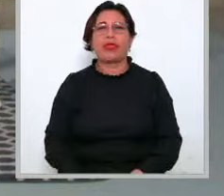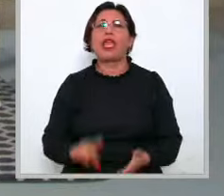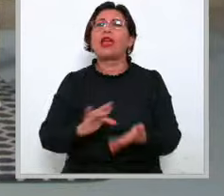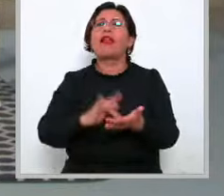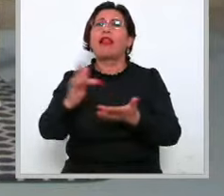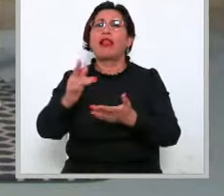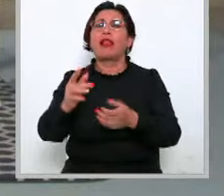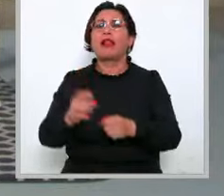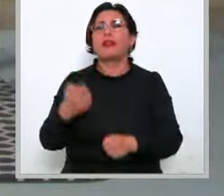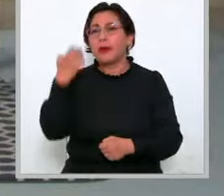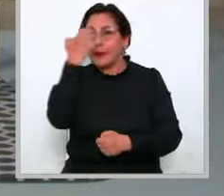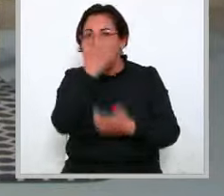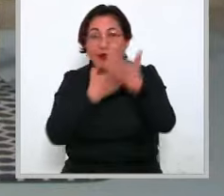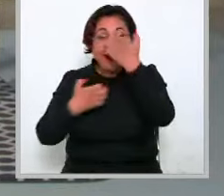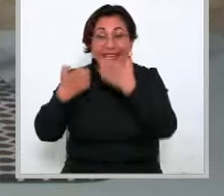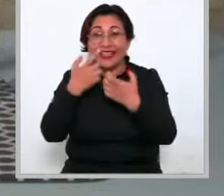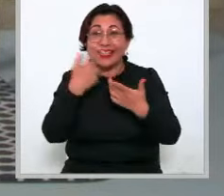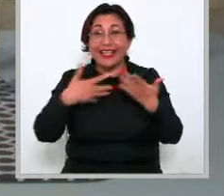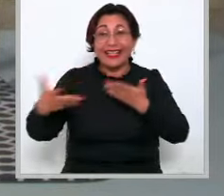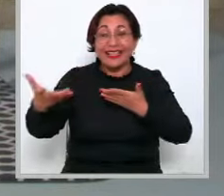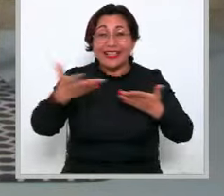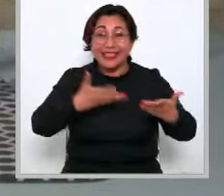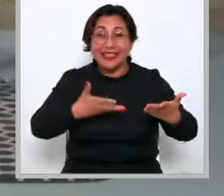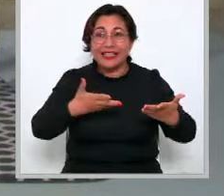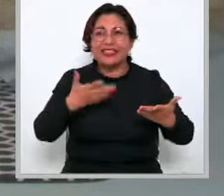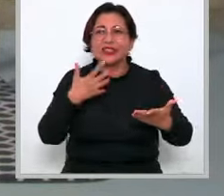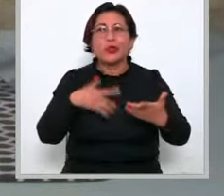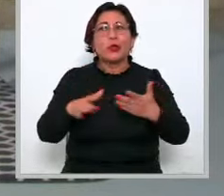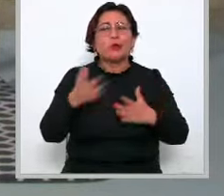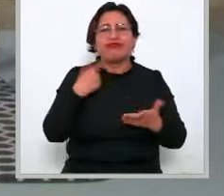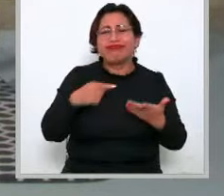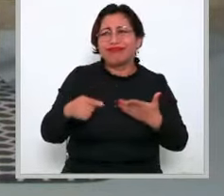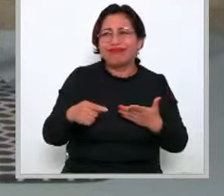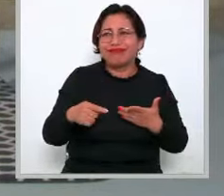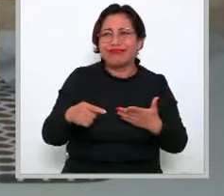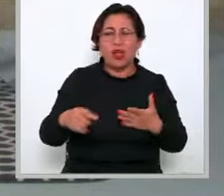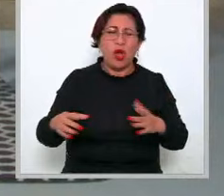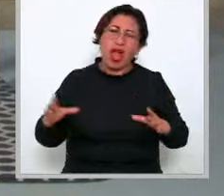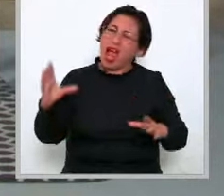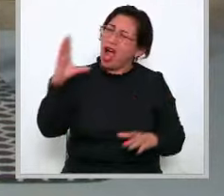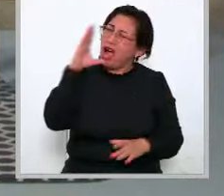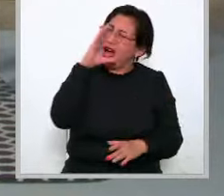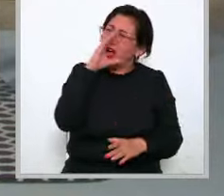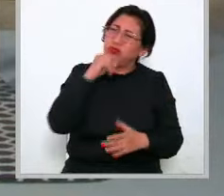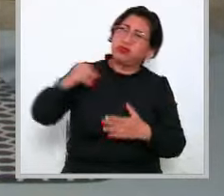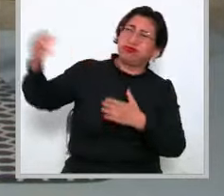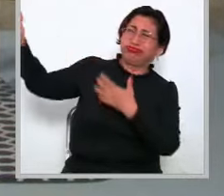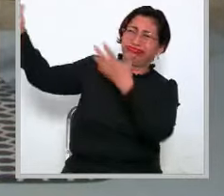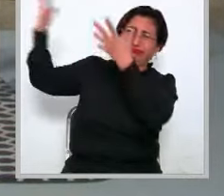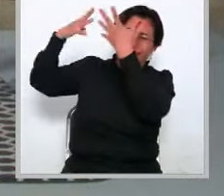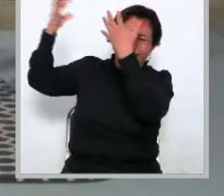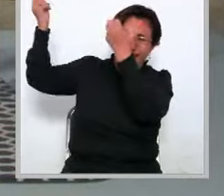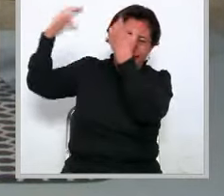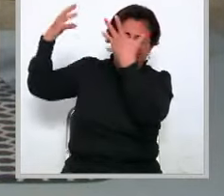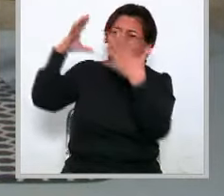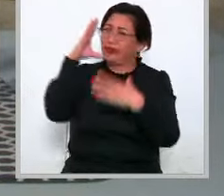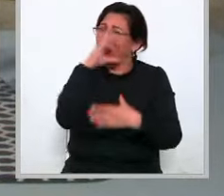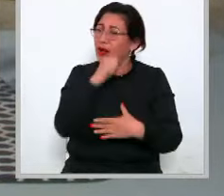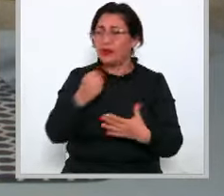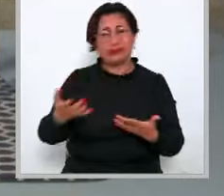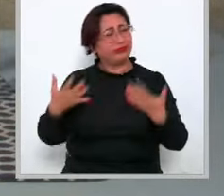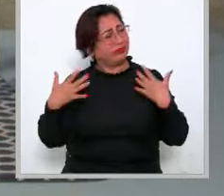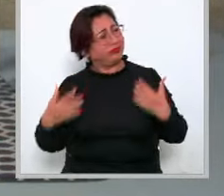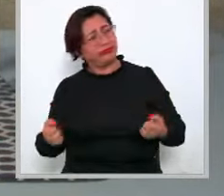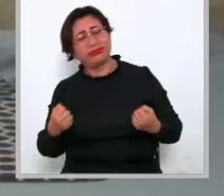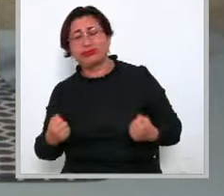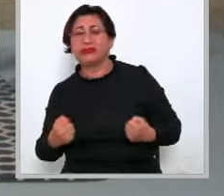por la entrevista. Oye, y aquí el viento nos está favoreciendo porque también el calor de alguna otra forma ha estado intenso en estos días. Y al igual de intenso hay nosotros las